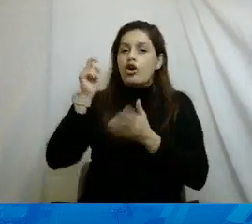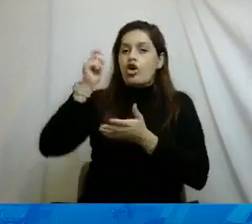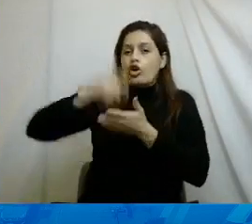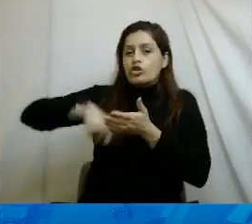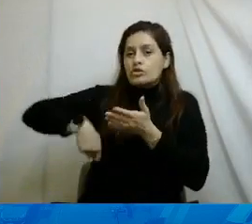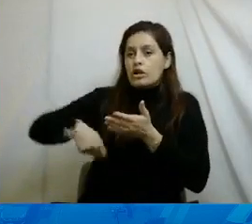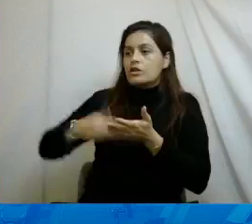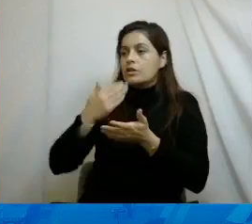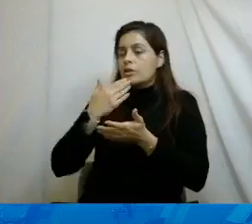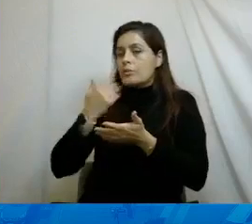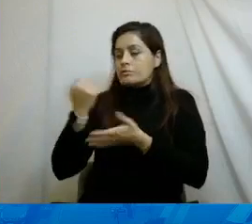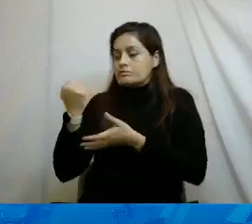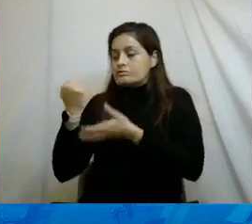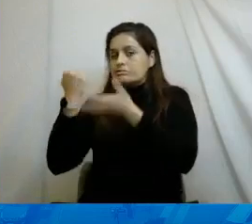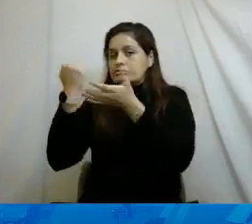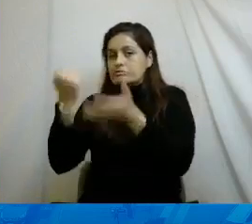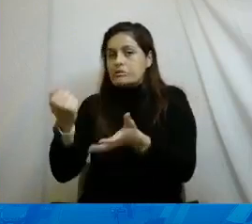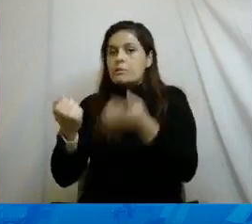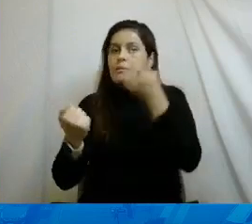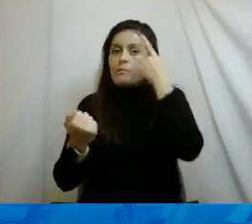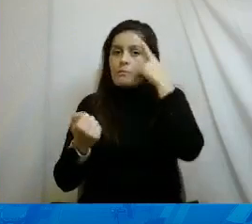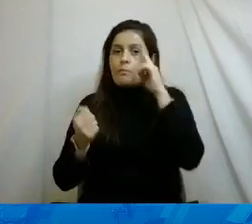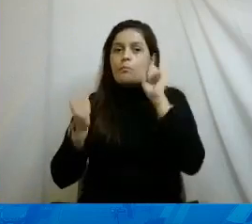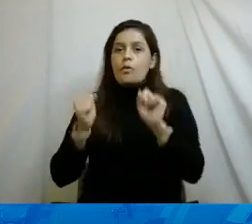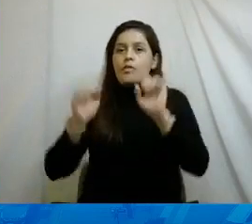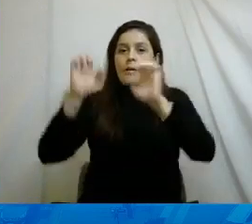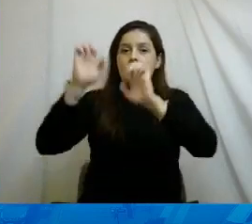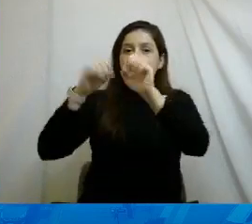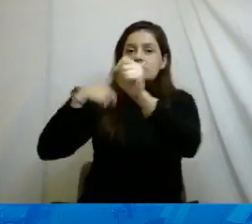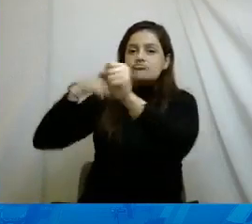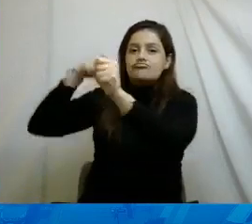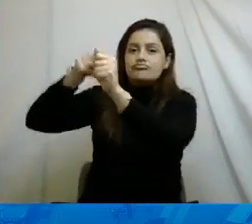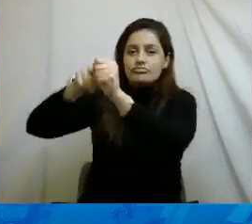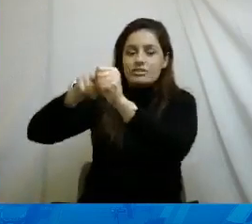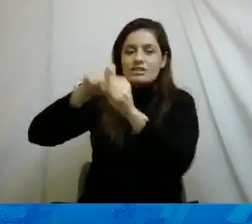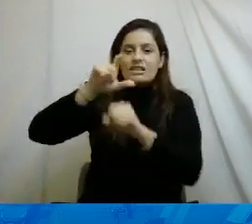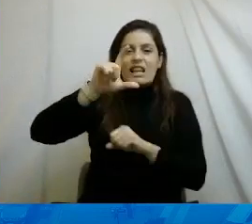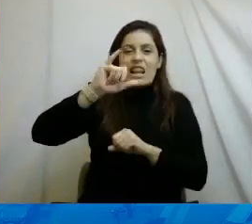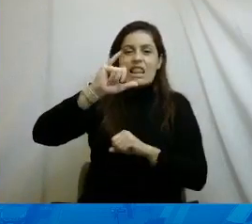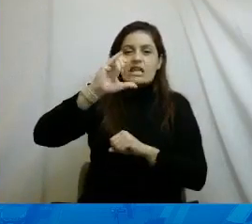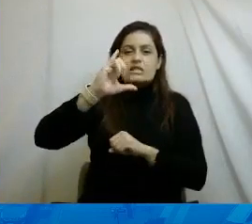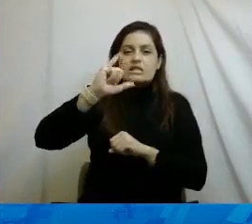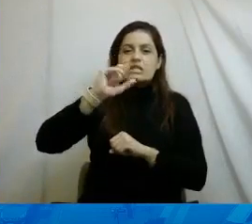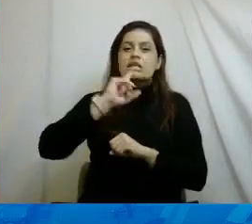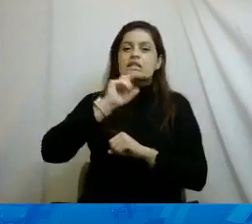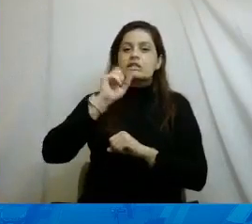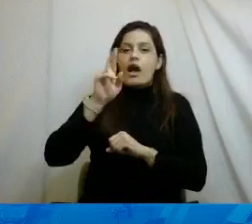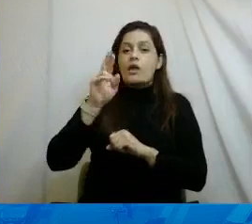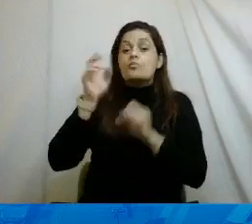recursos que faltan para poder licitar y terminar ese proyecto tan anhelado para la comunidad.